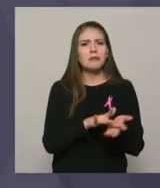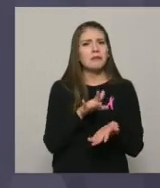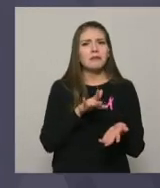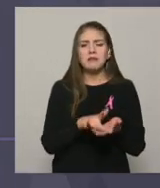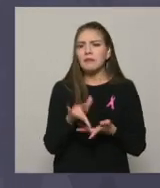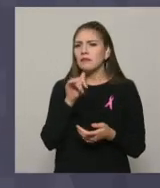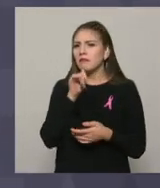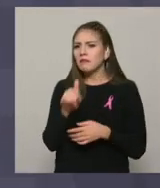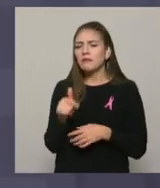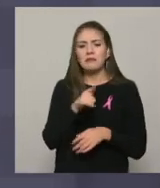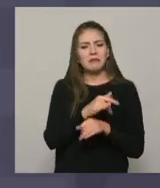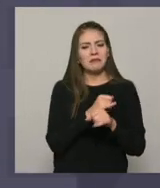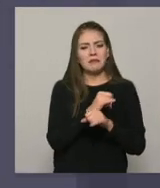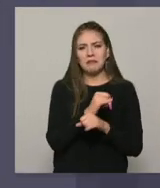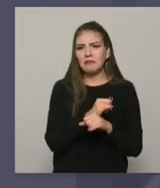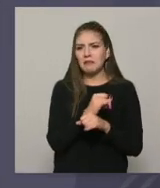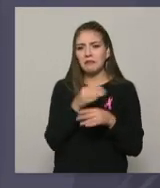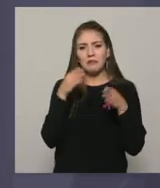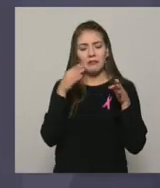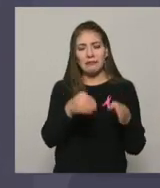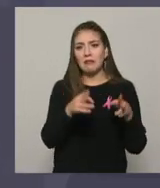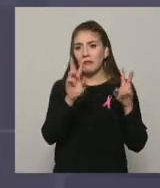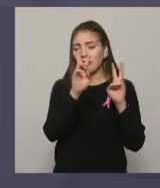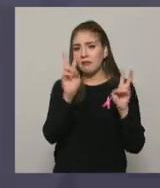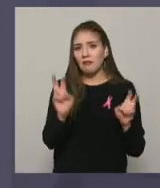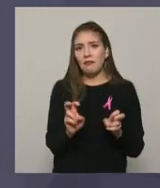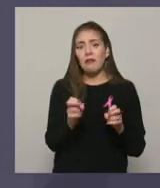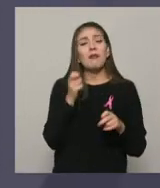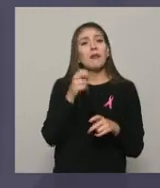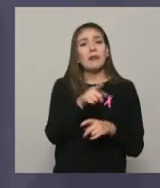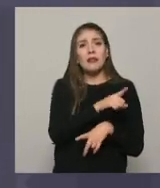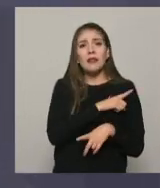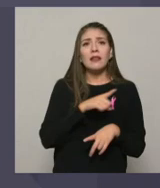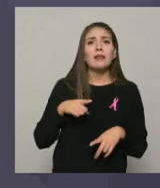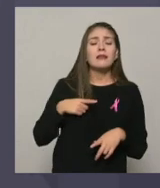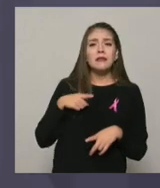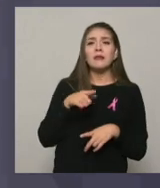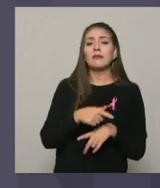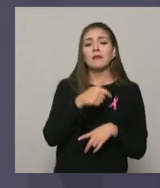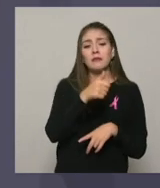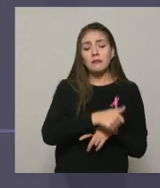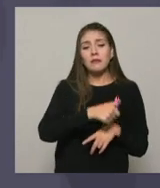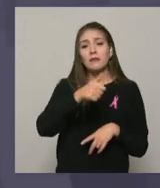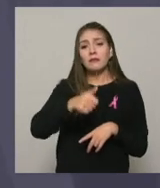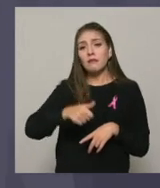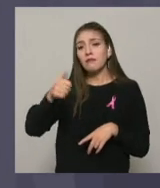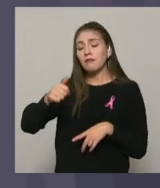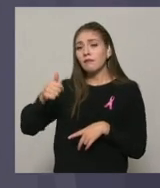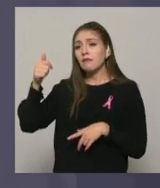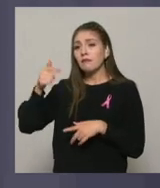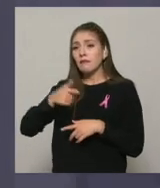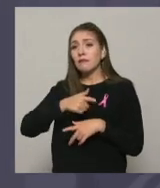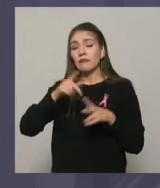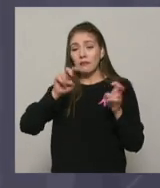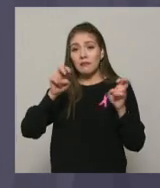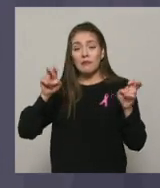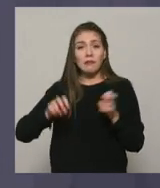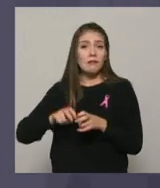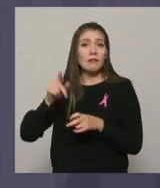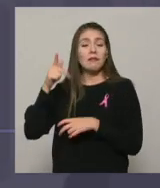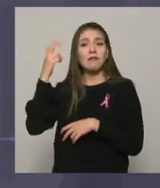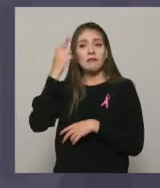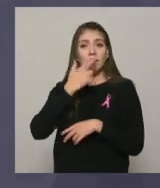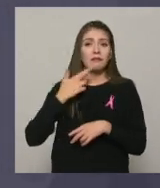investigador en este campo. Entonces yo creo que esas políticas tienen que analizarse, sí, caso por caso, pero eso es totalmente distinto a